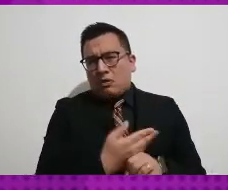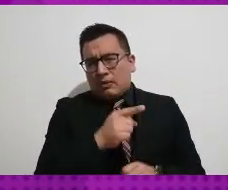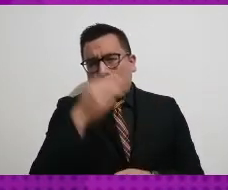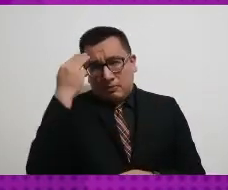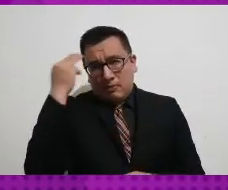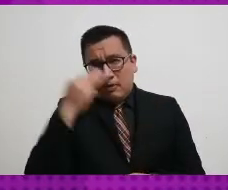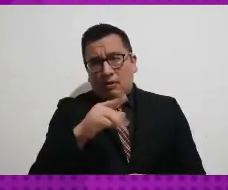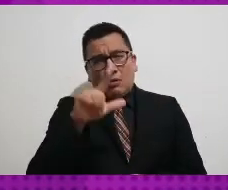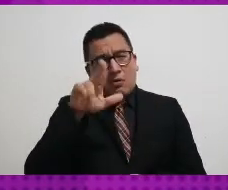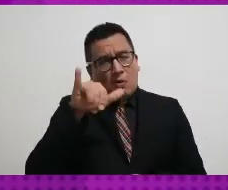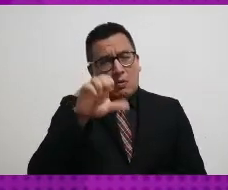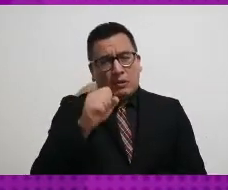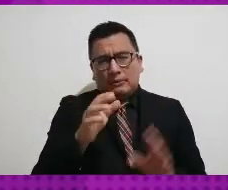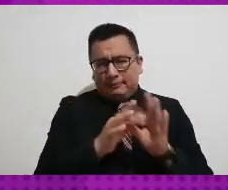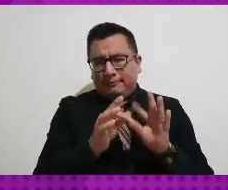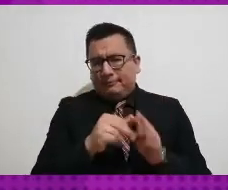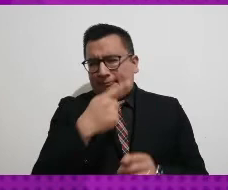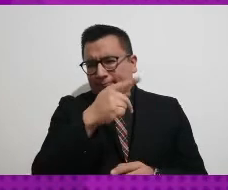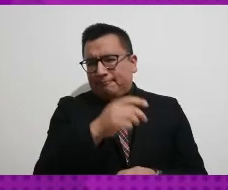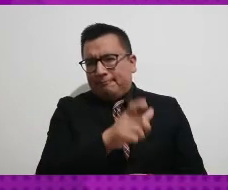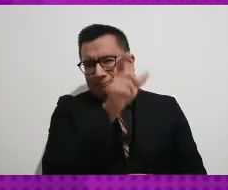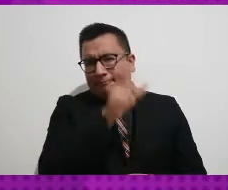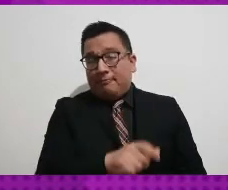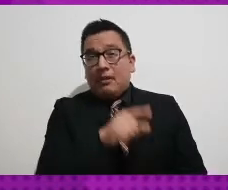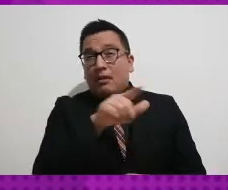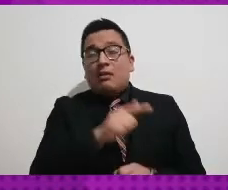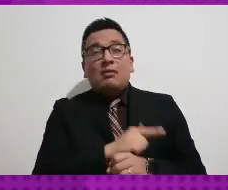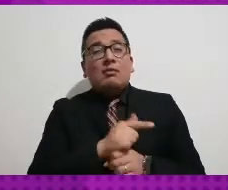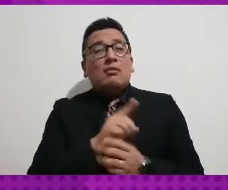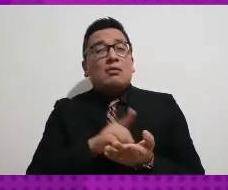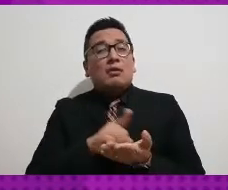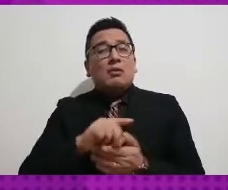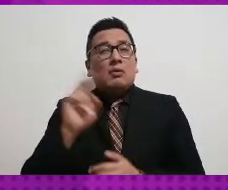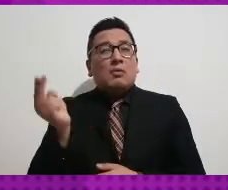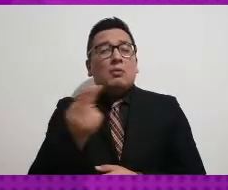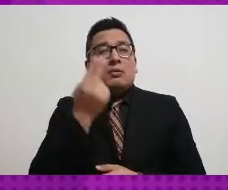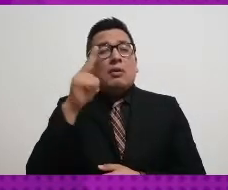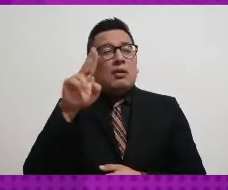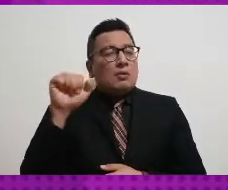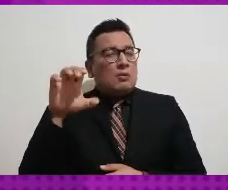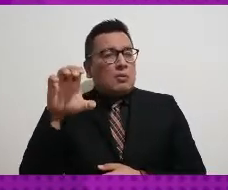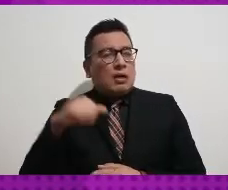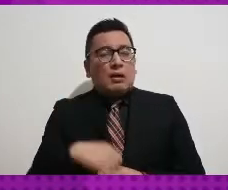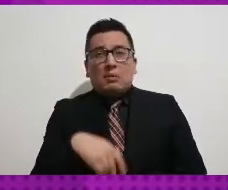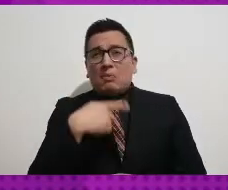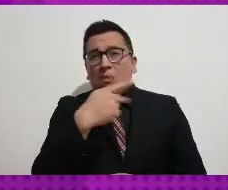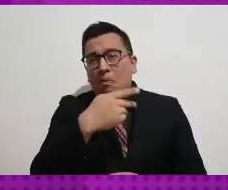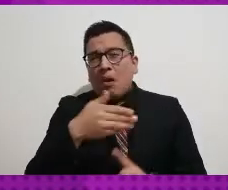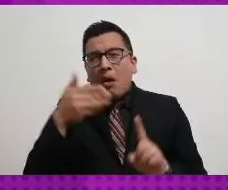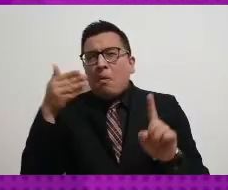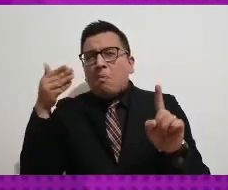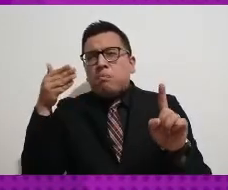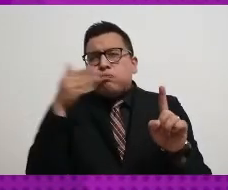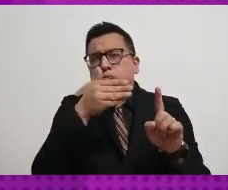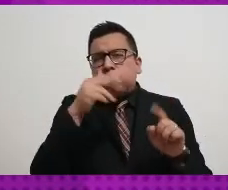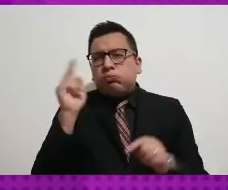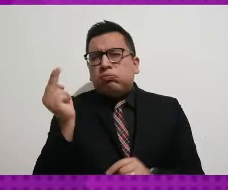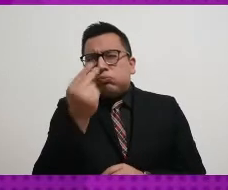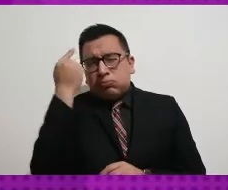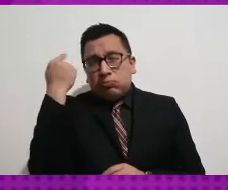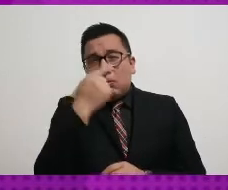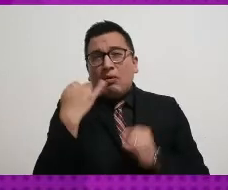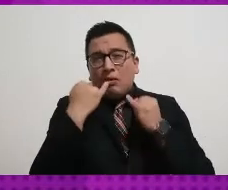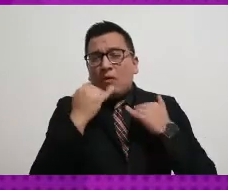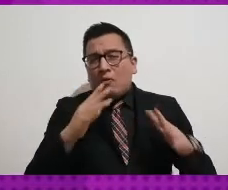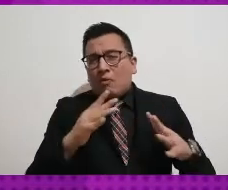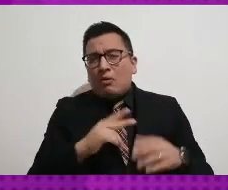Luis González Briceño de una manera muy rápida. Él es licenciado en Derecho por la Universidad Autónoma de Coahuila, es especialista universitario en protección